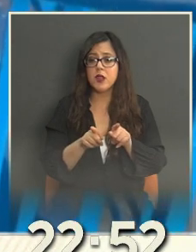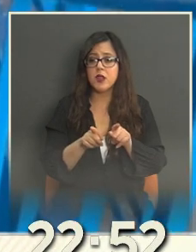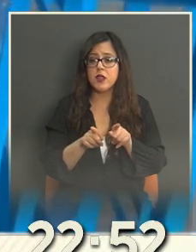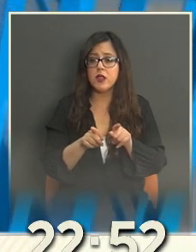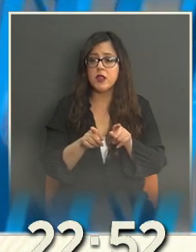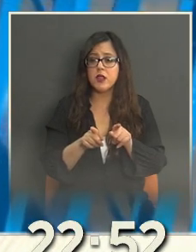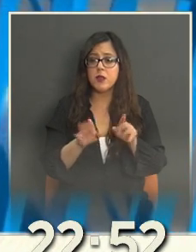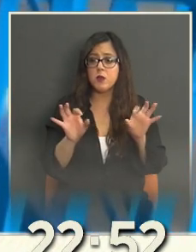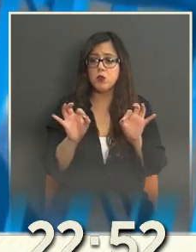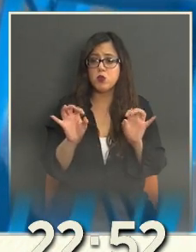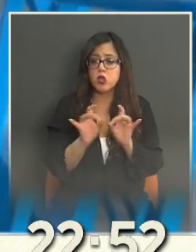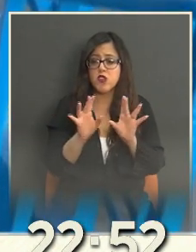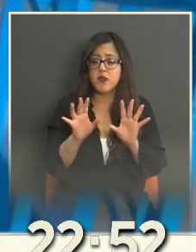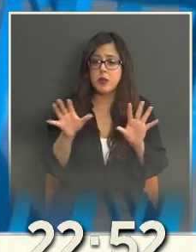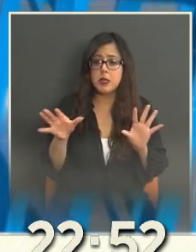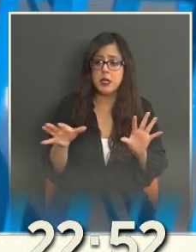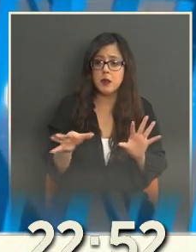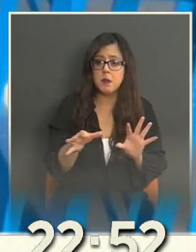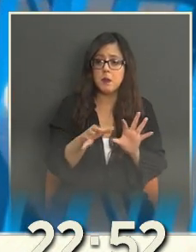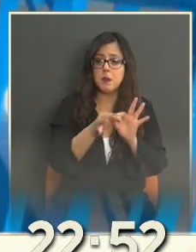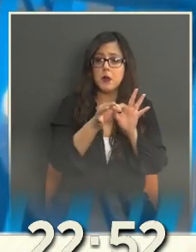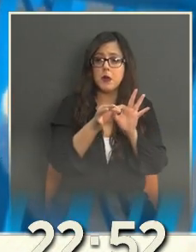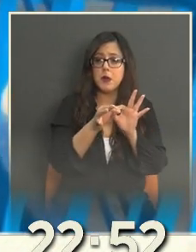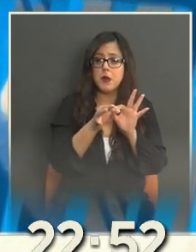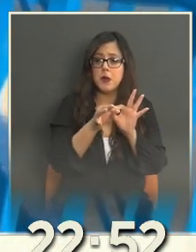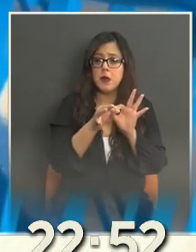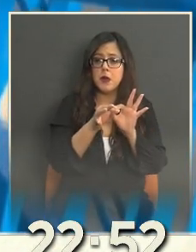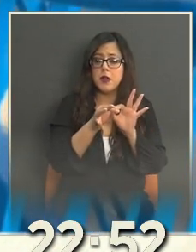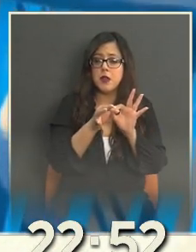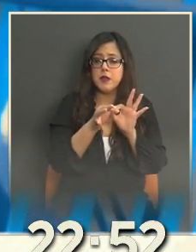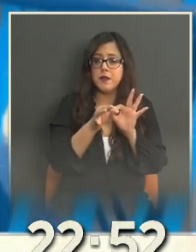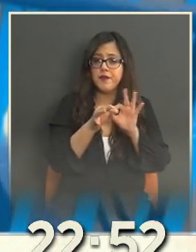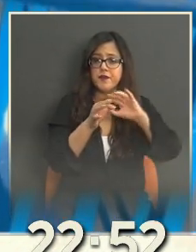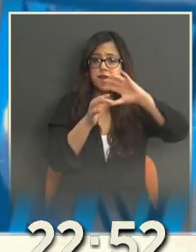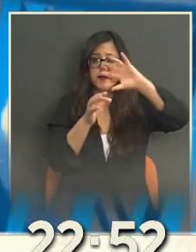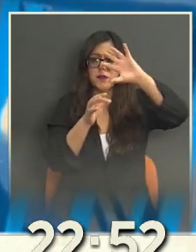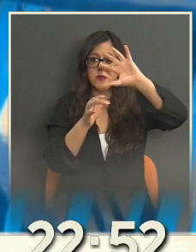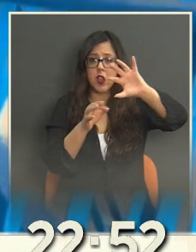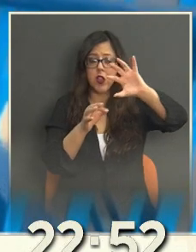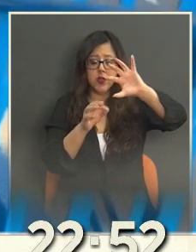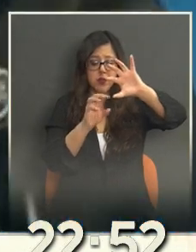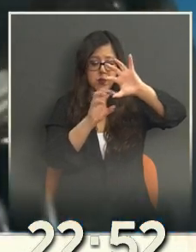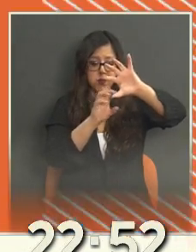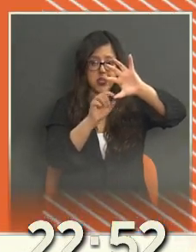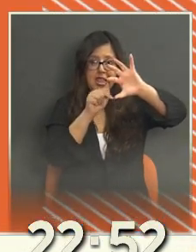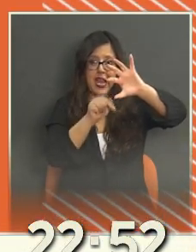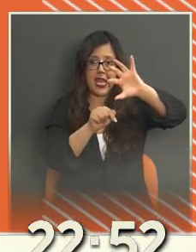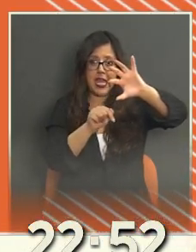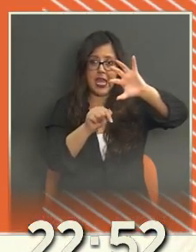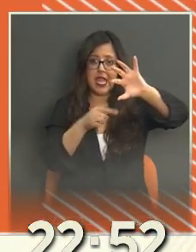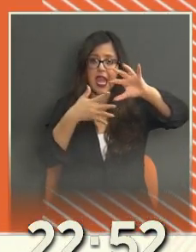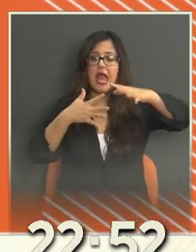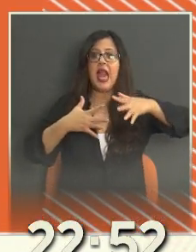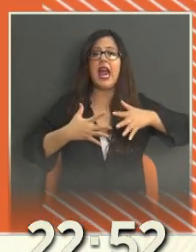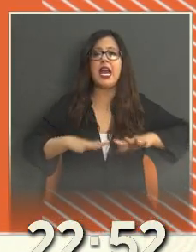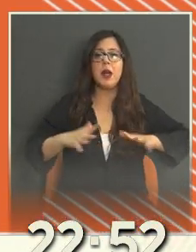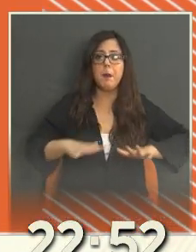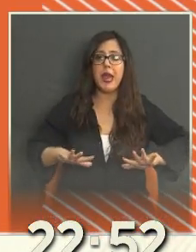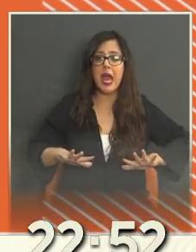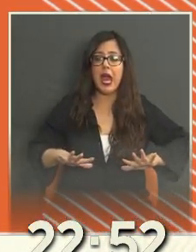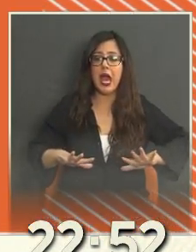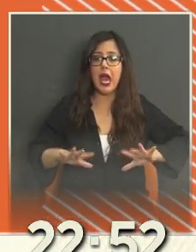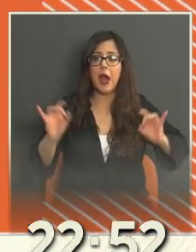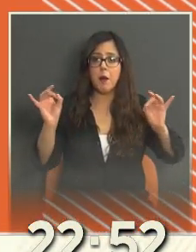terrestre que lo conecte con con crimea y no vaya por toda ucrania es decir que en esta ofensiva así pero que le permita